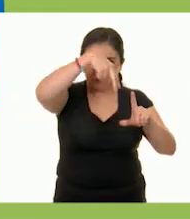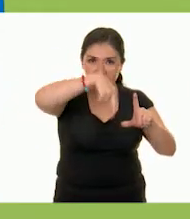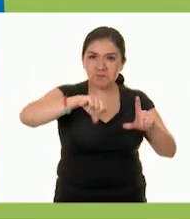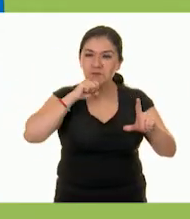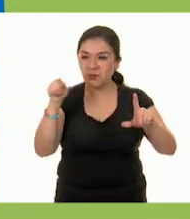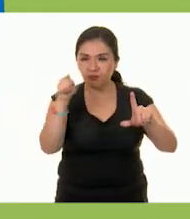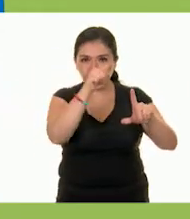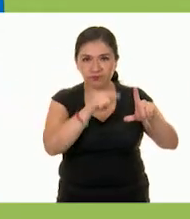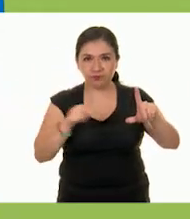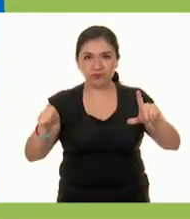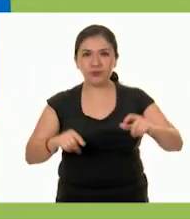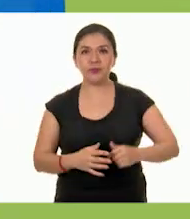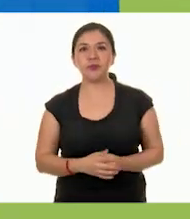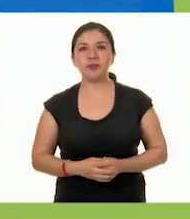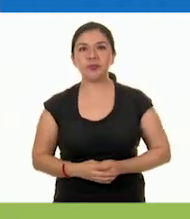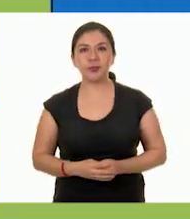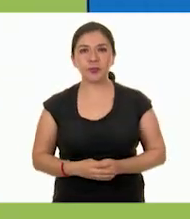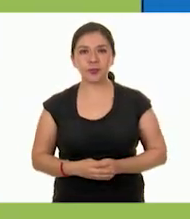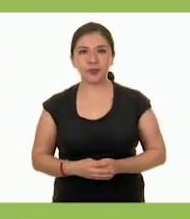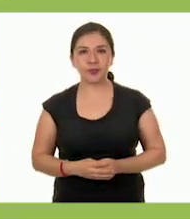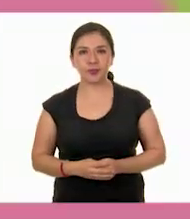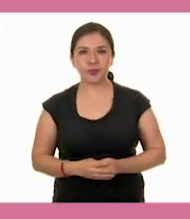las líneas marcadas.